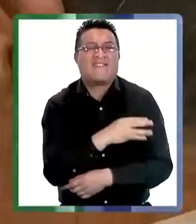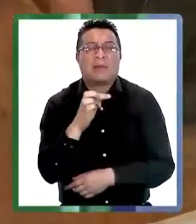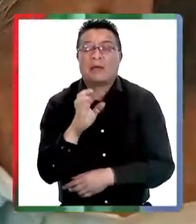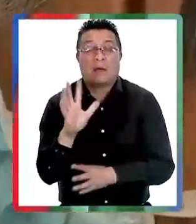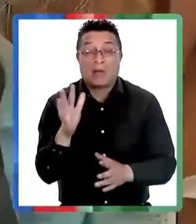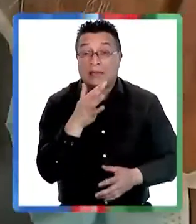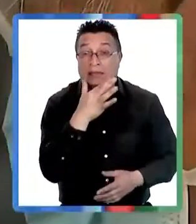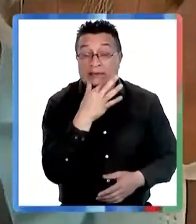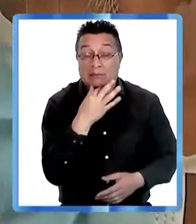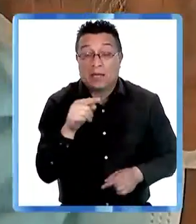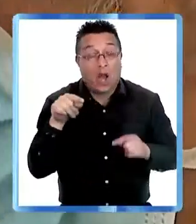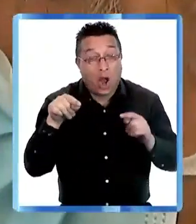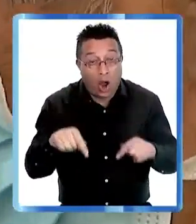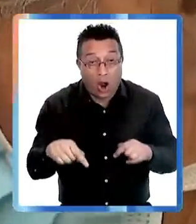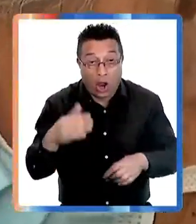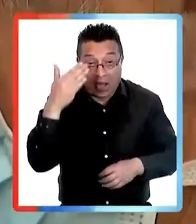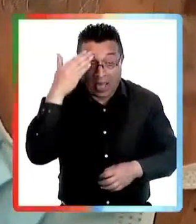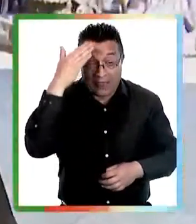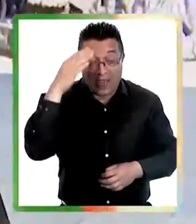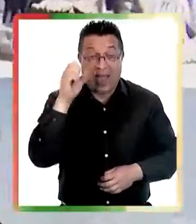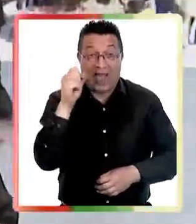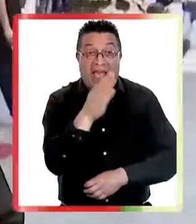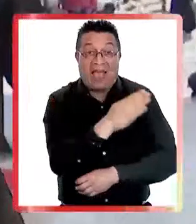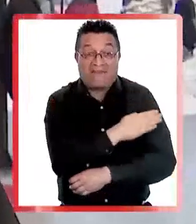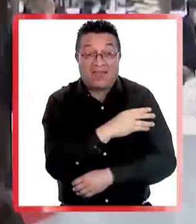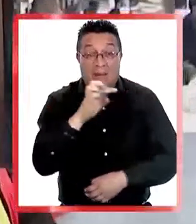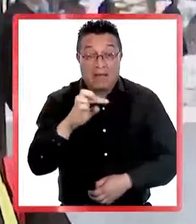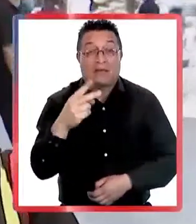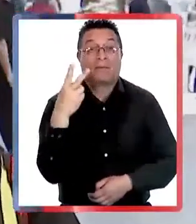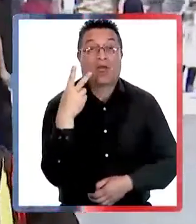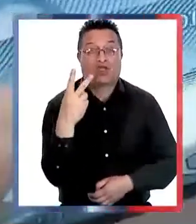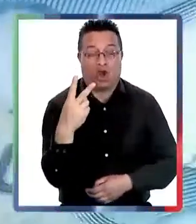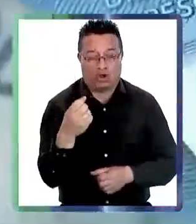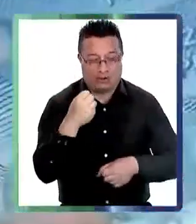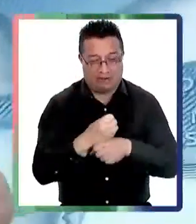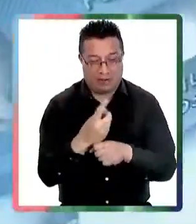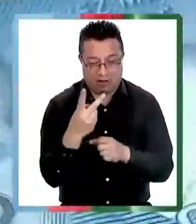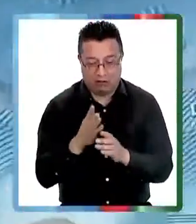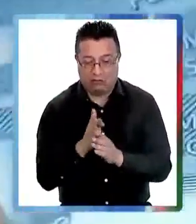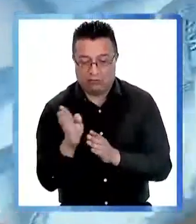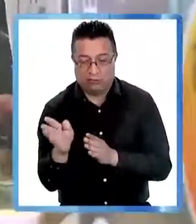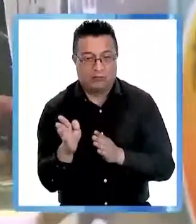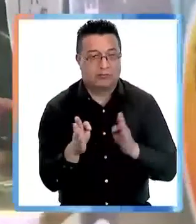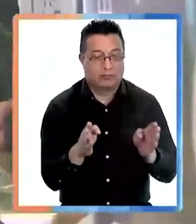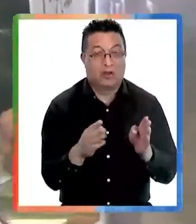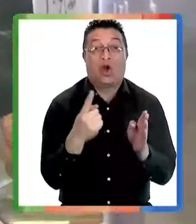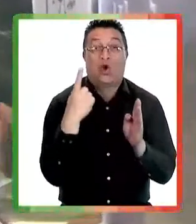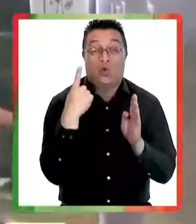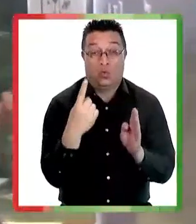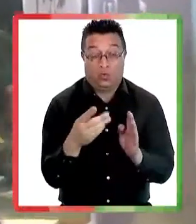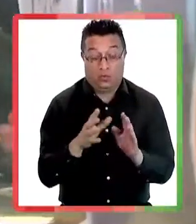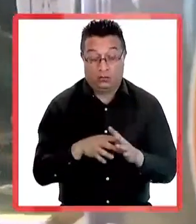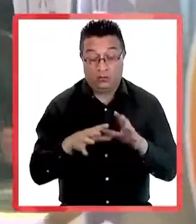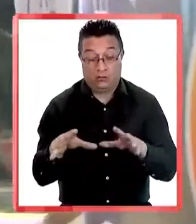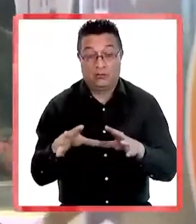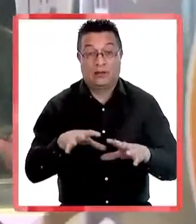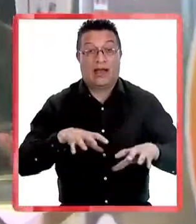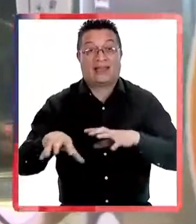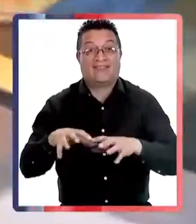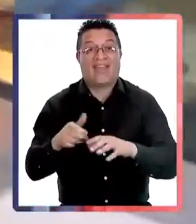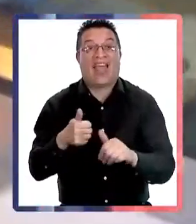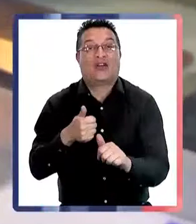Muy simple. Hoy día las AFP hacen dos tipos de funciones. Una que podríamos llamar la actividades